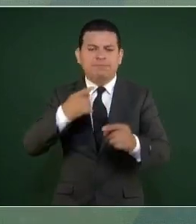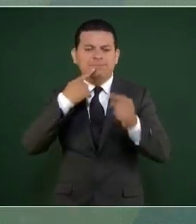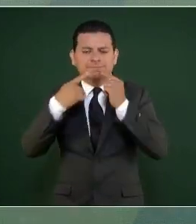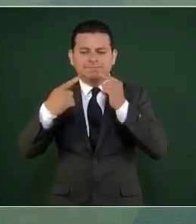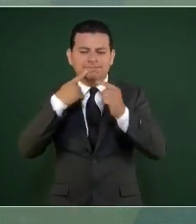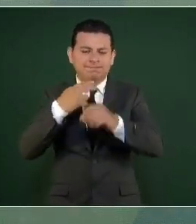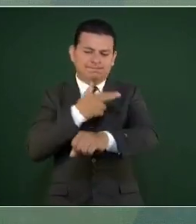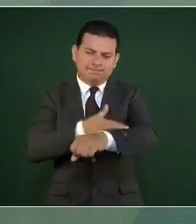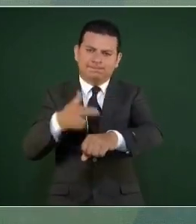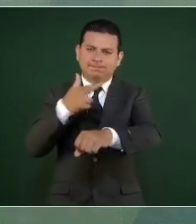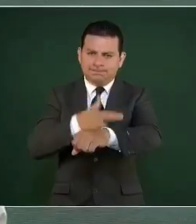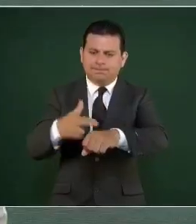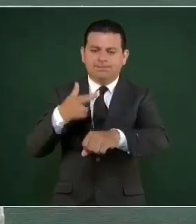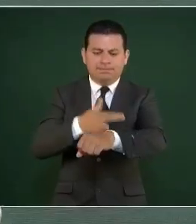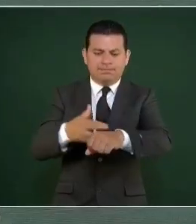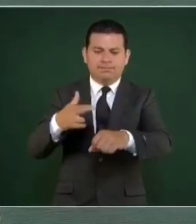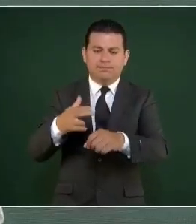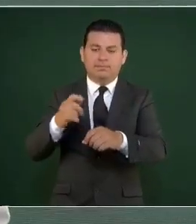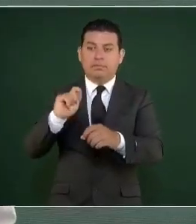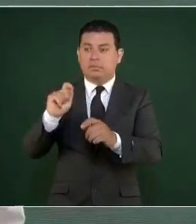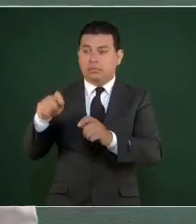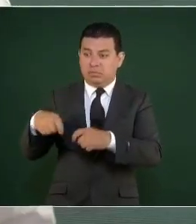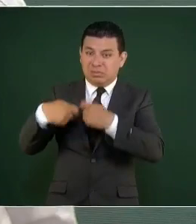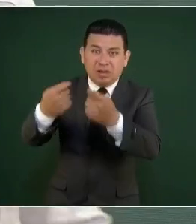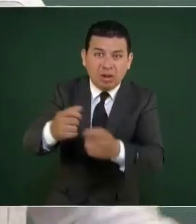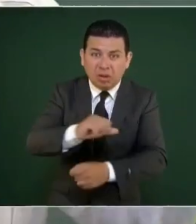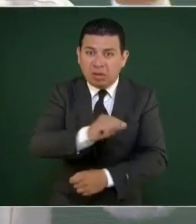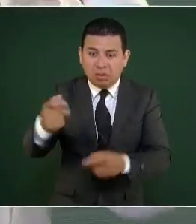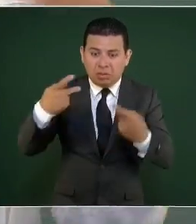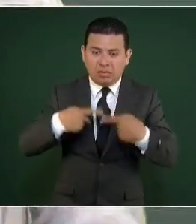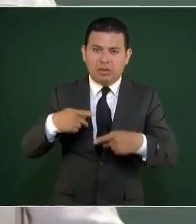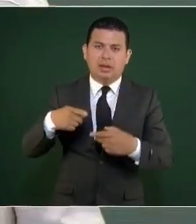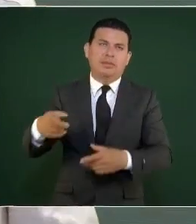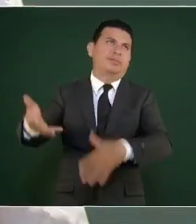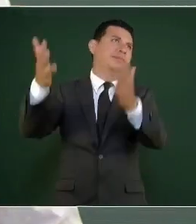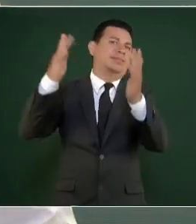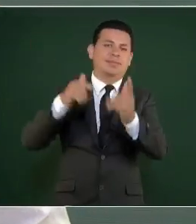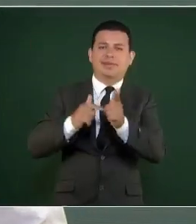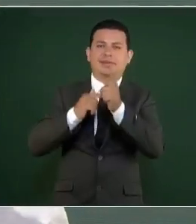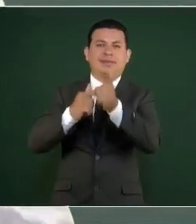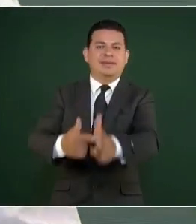se vendía a otra persona, imagínense